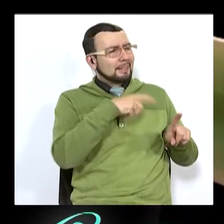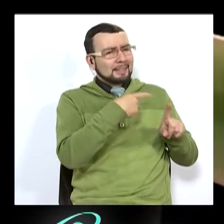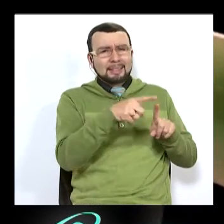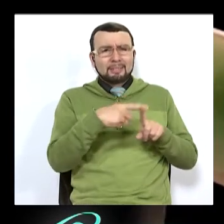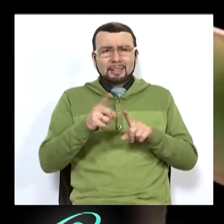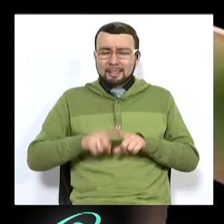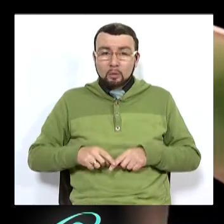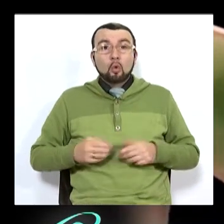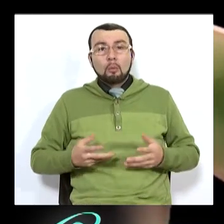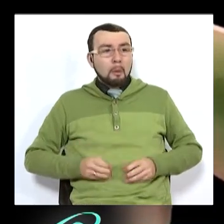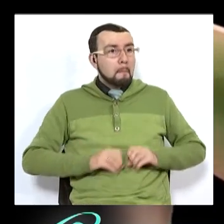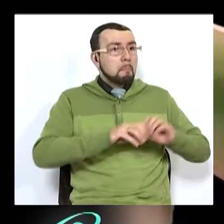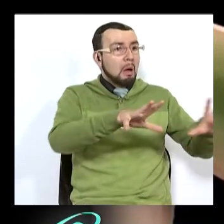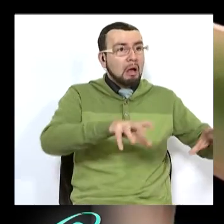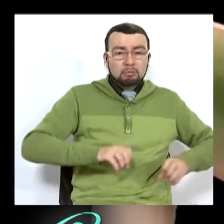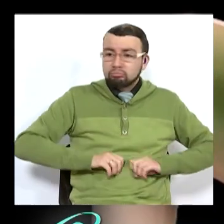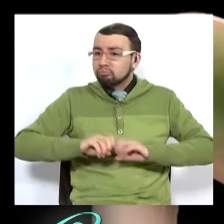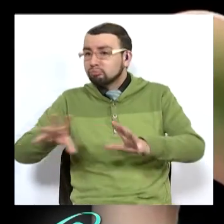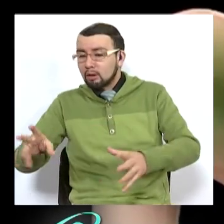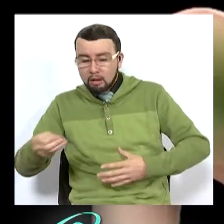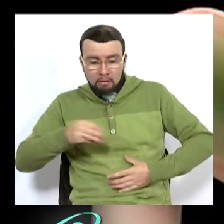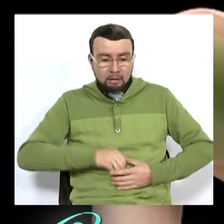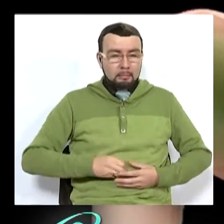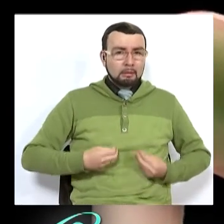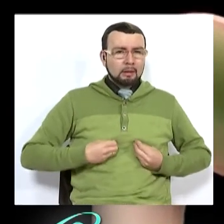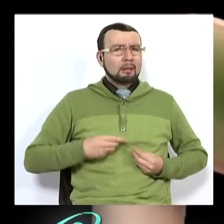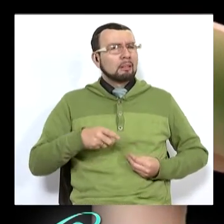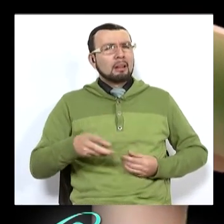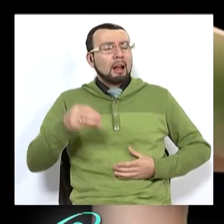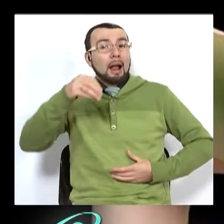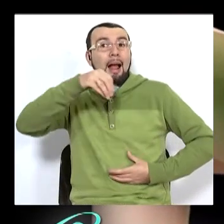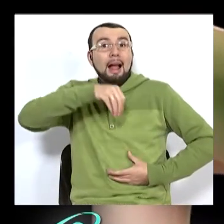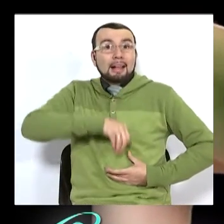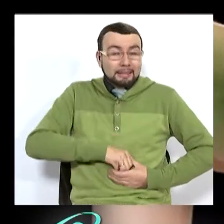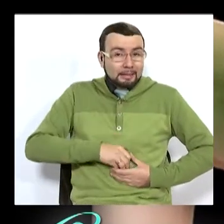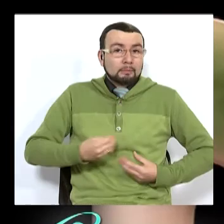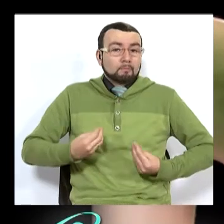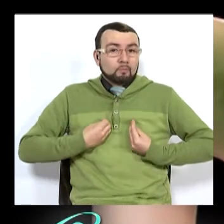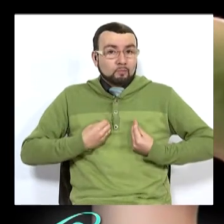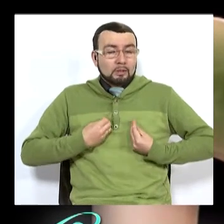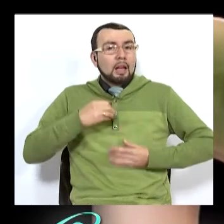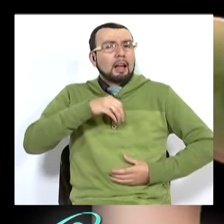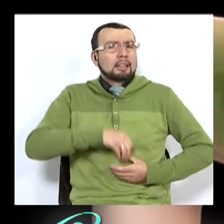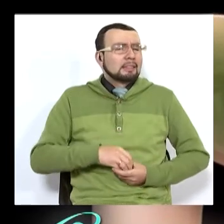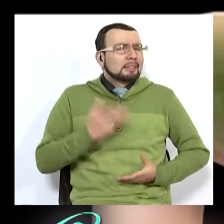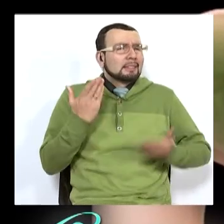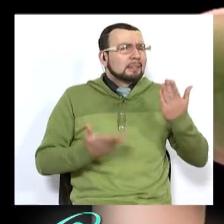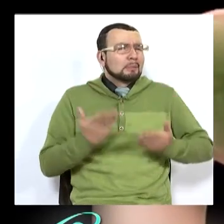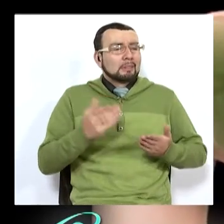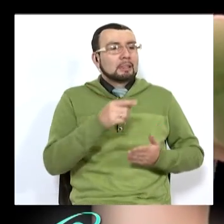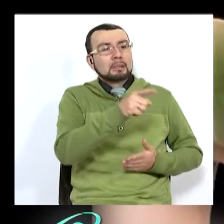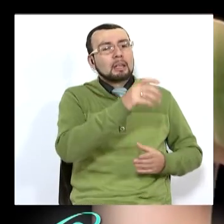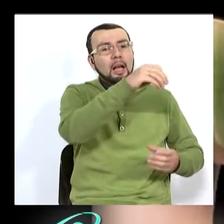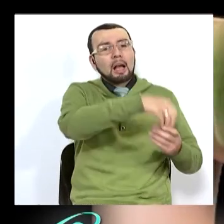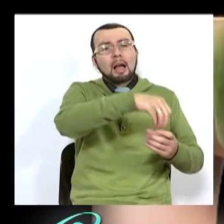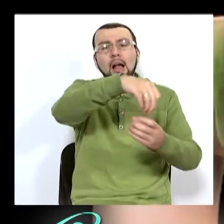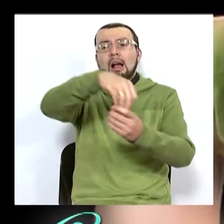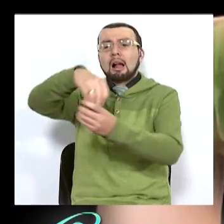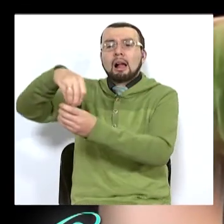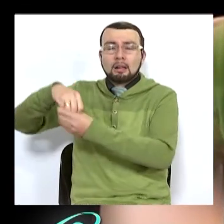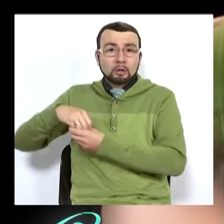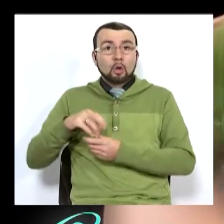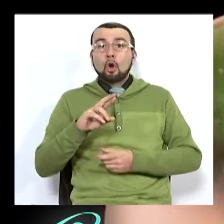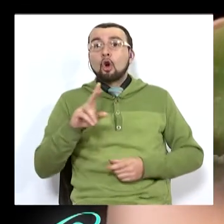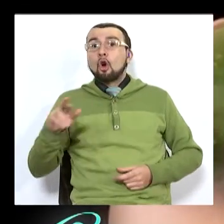de transmitirse y de vivir, porque ellos tienen unos huéspedes donde viven y otros órganos donde